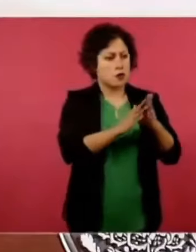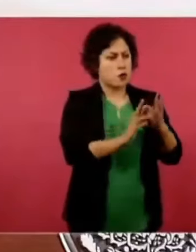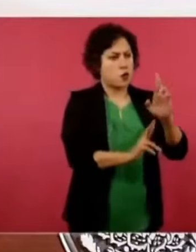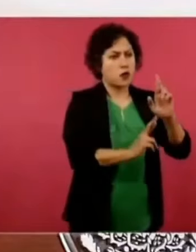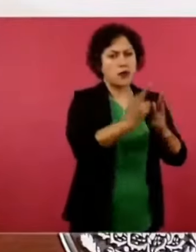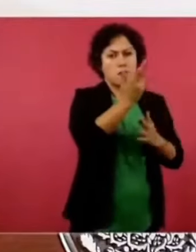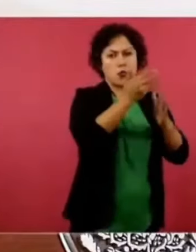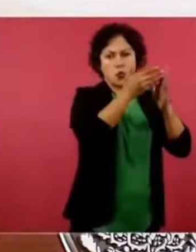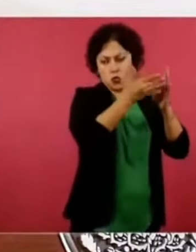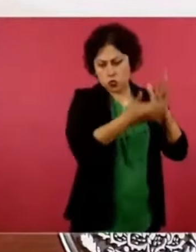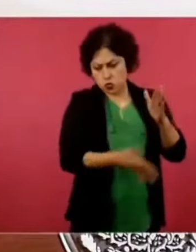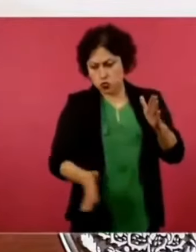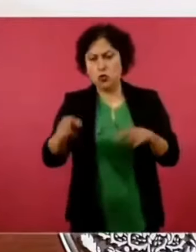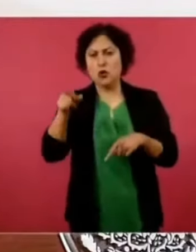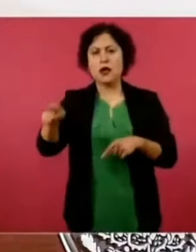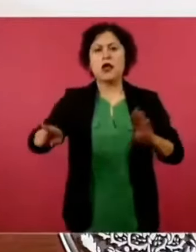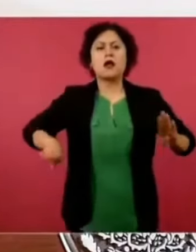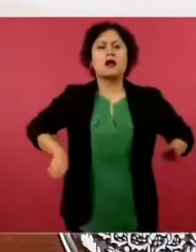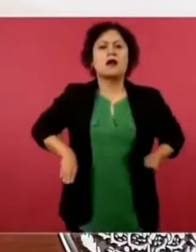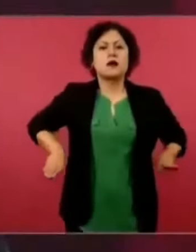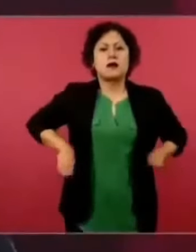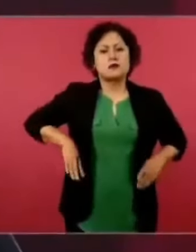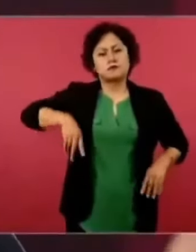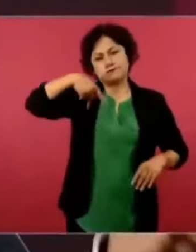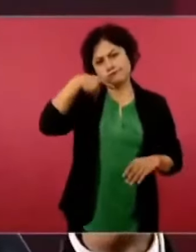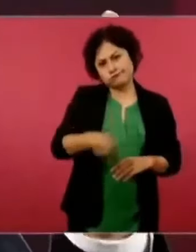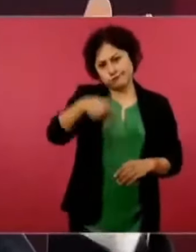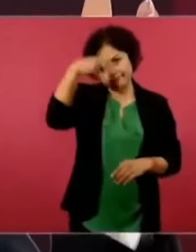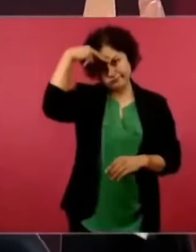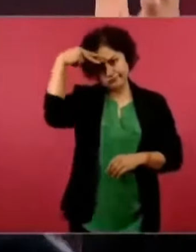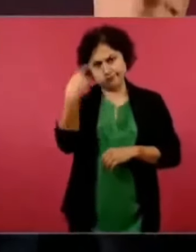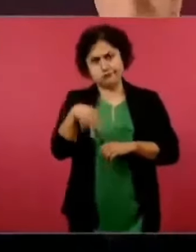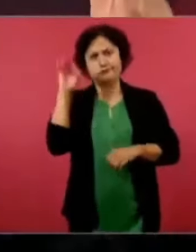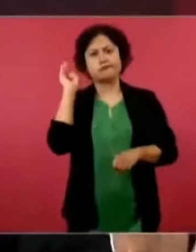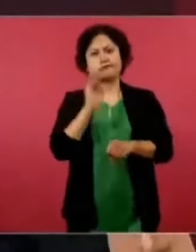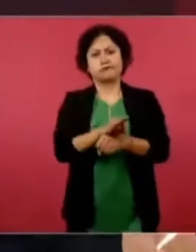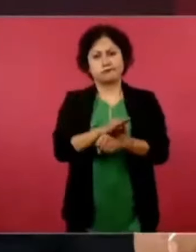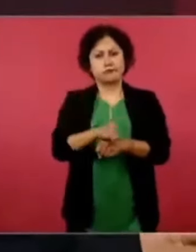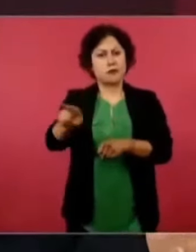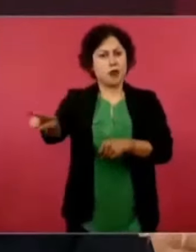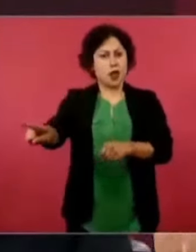institución nacionalista entonces quisieron